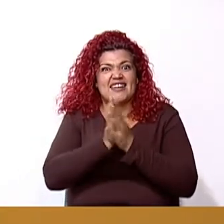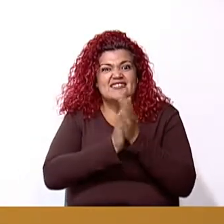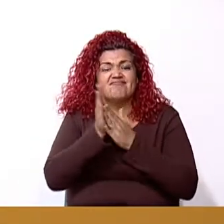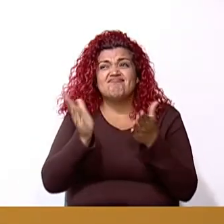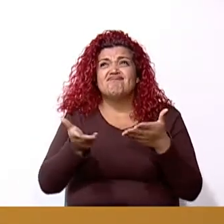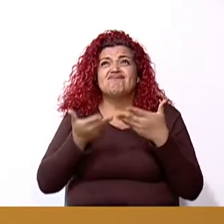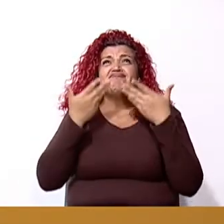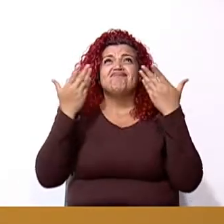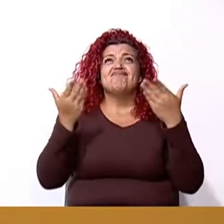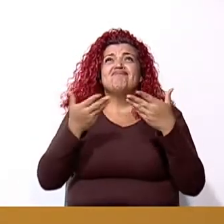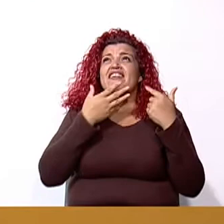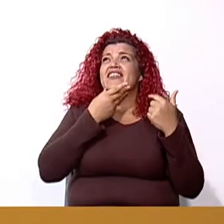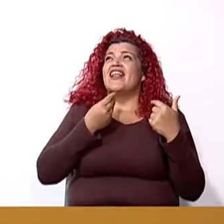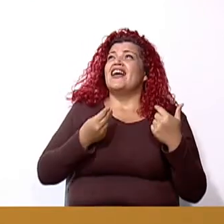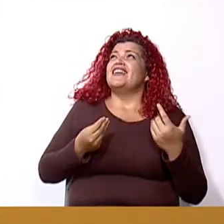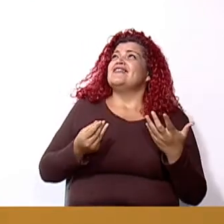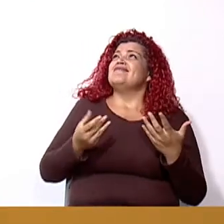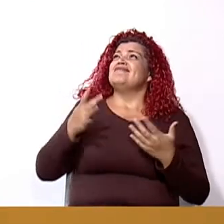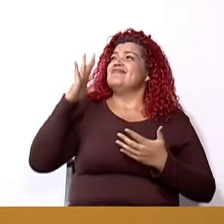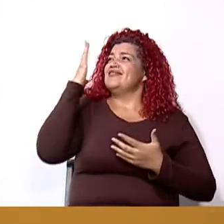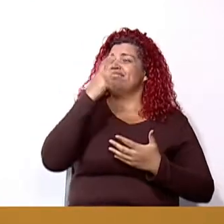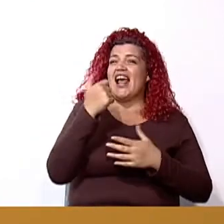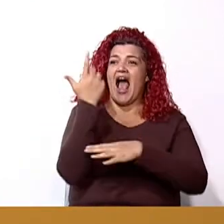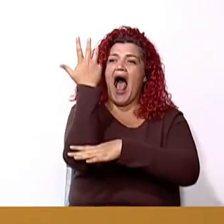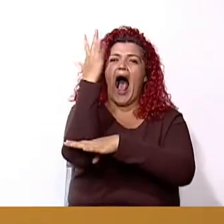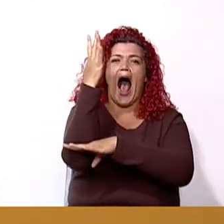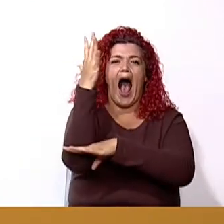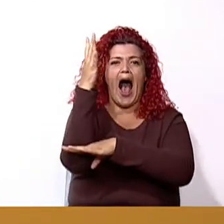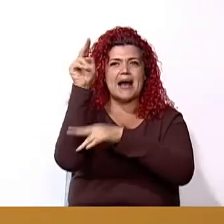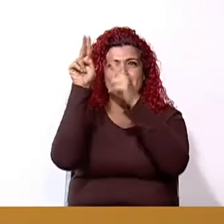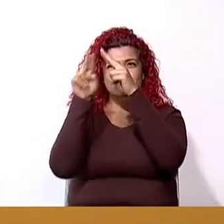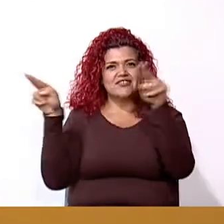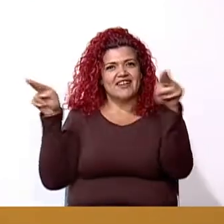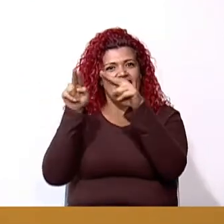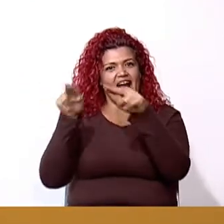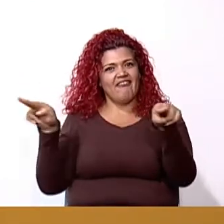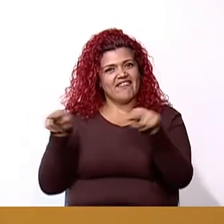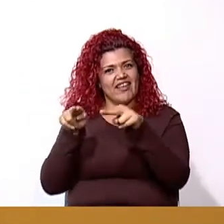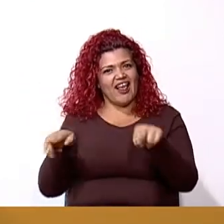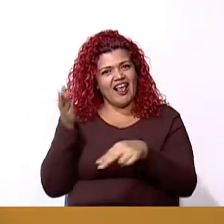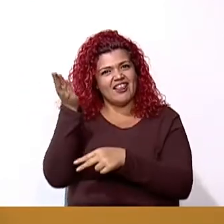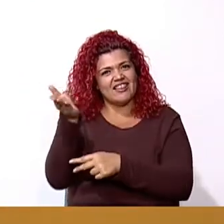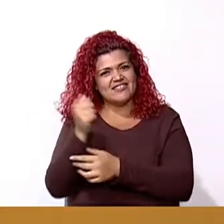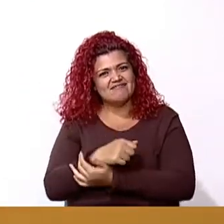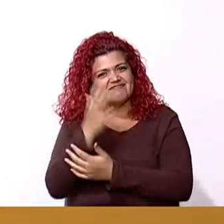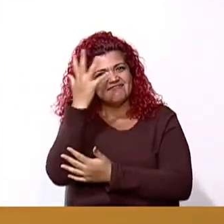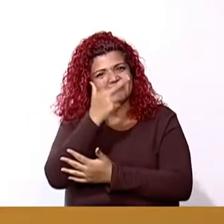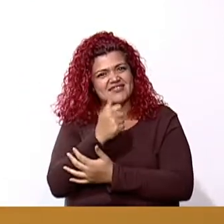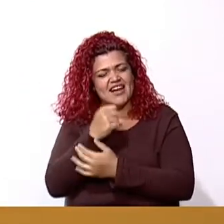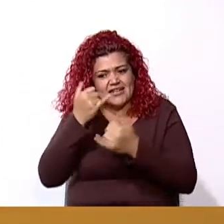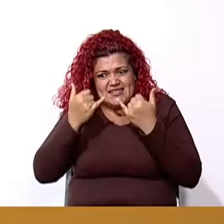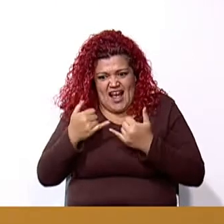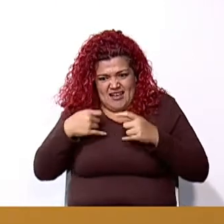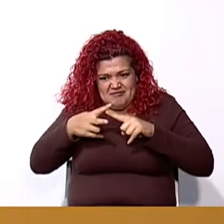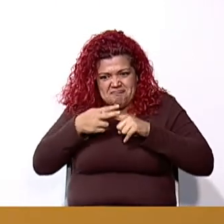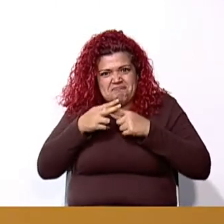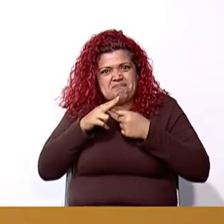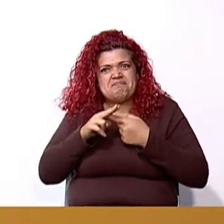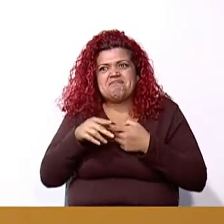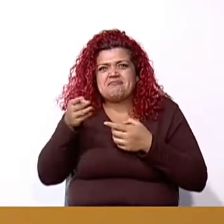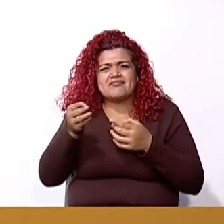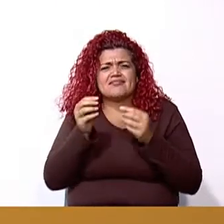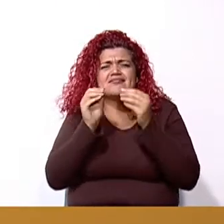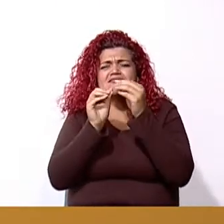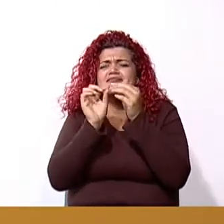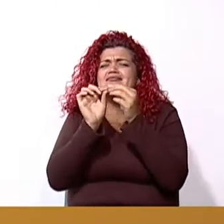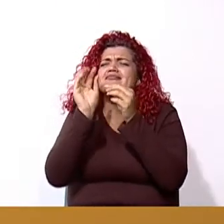la Navidad. ¡Qué lindo cuando ponemos el arbolito de Navidad! ¡Qué lindo cuando empezamos a poner los